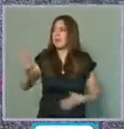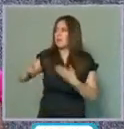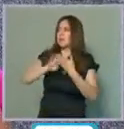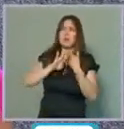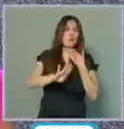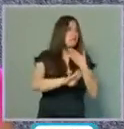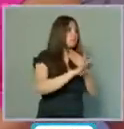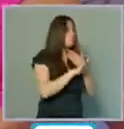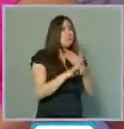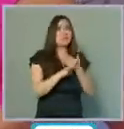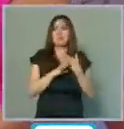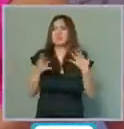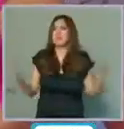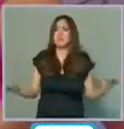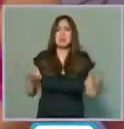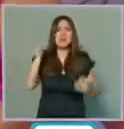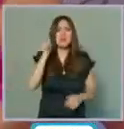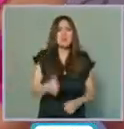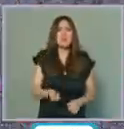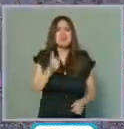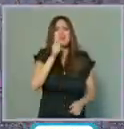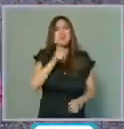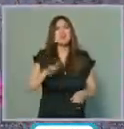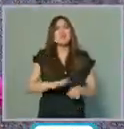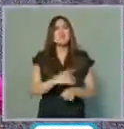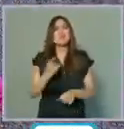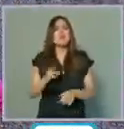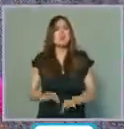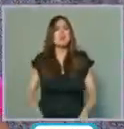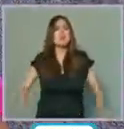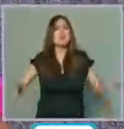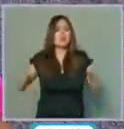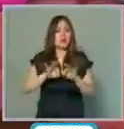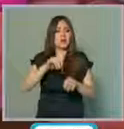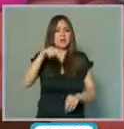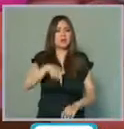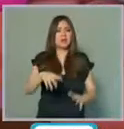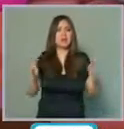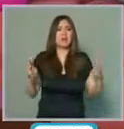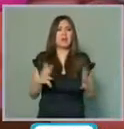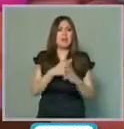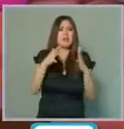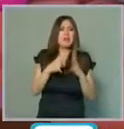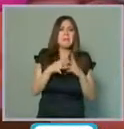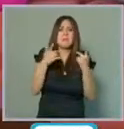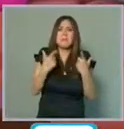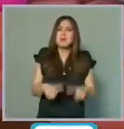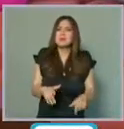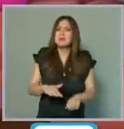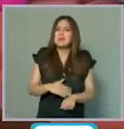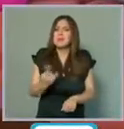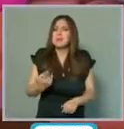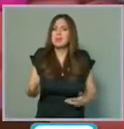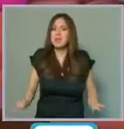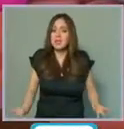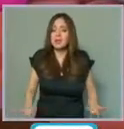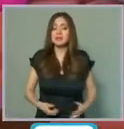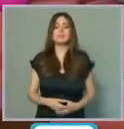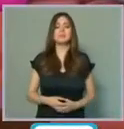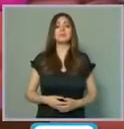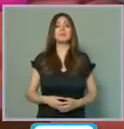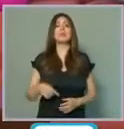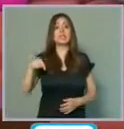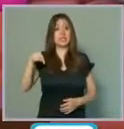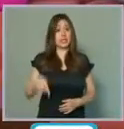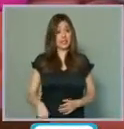bueno, y vulnerable. O sea, ¿por qué fue tan importante justo esta guerra de los pasteles para México? Bueno, porque es como, yo creo que esta y la guerra de